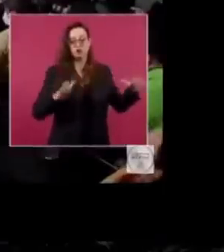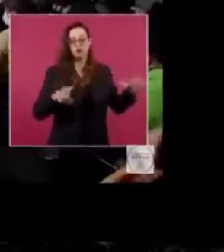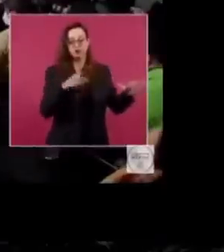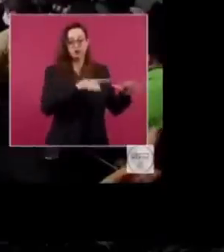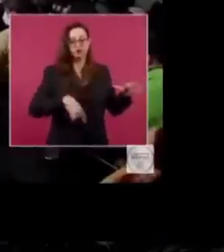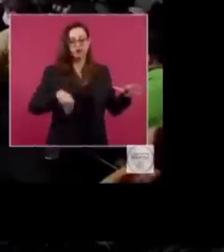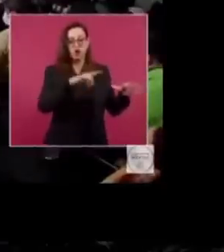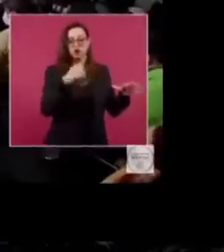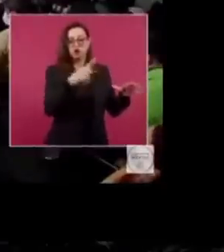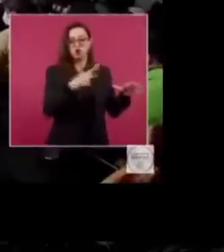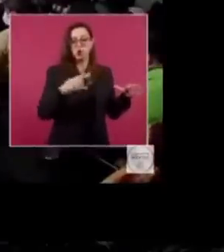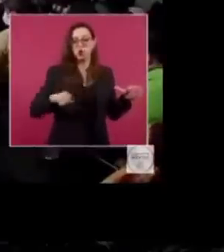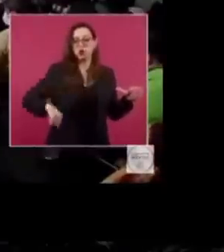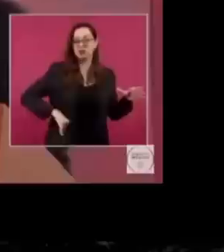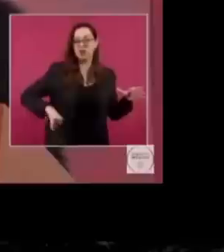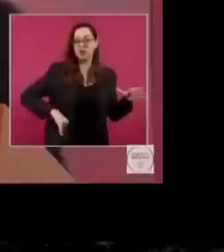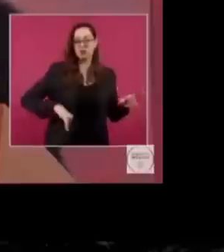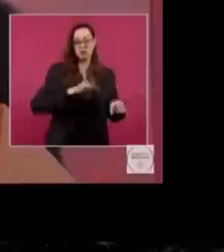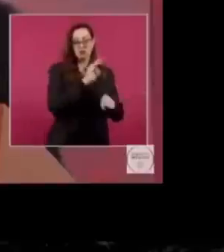de grupos.